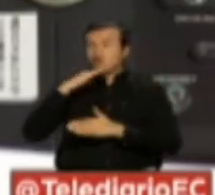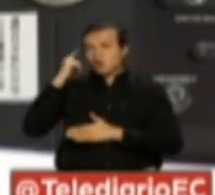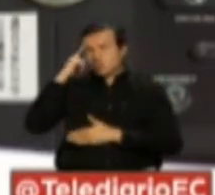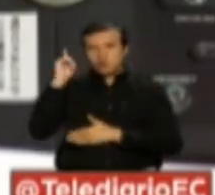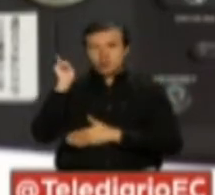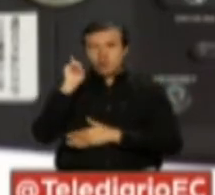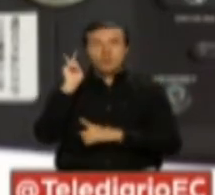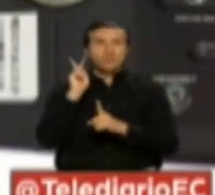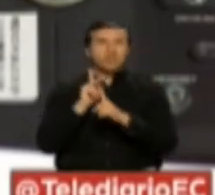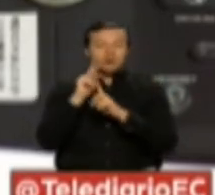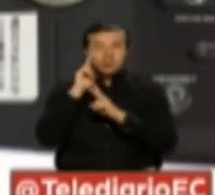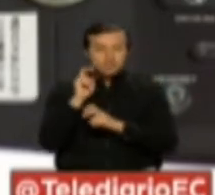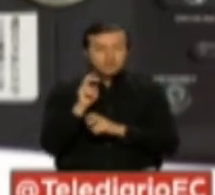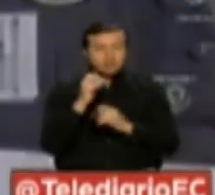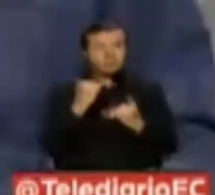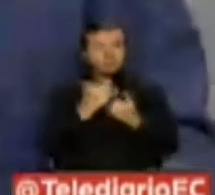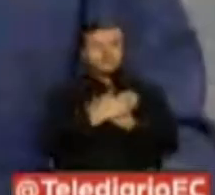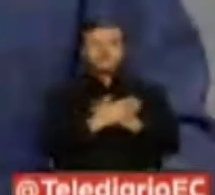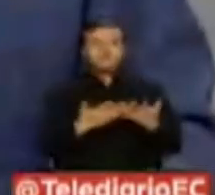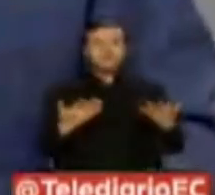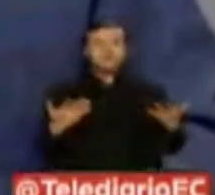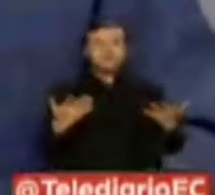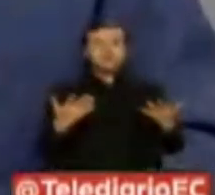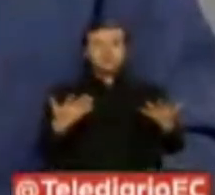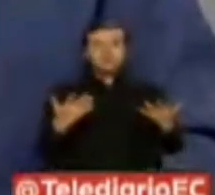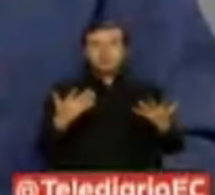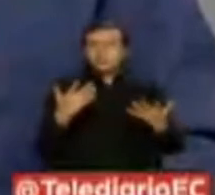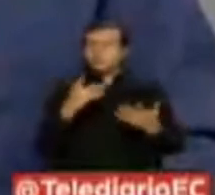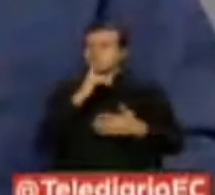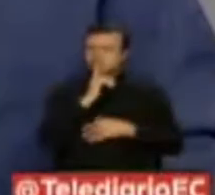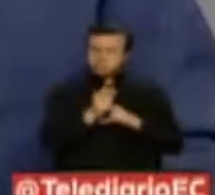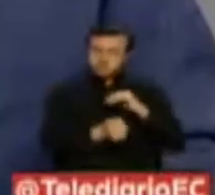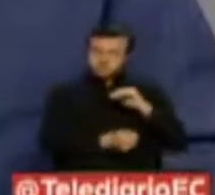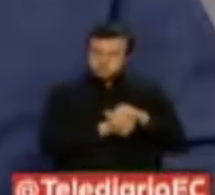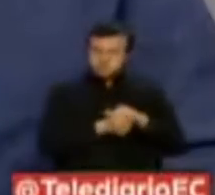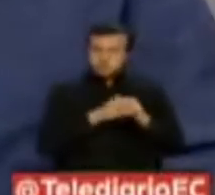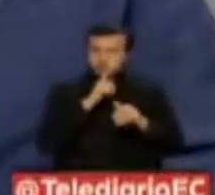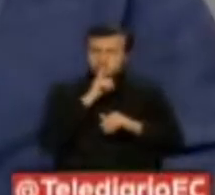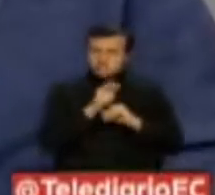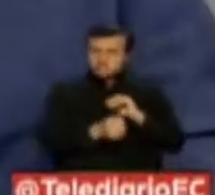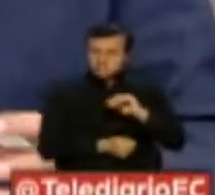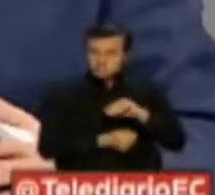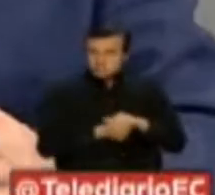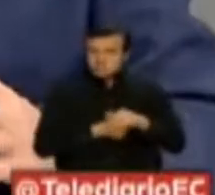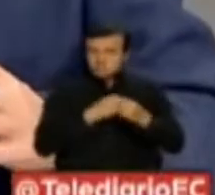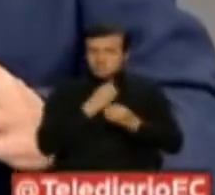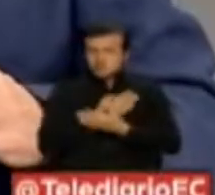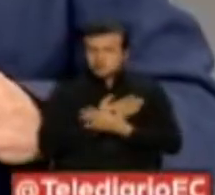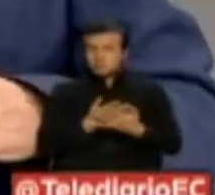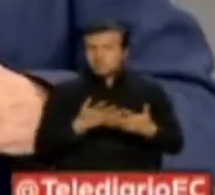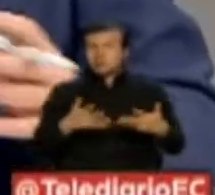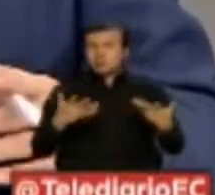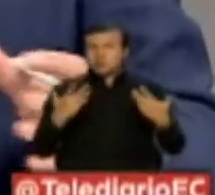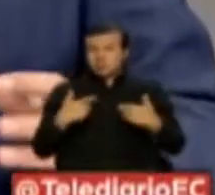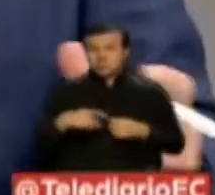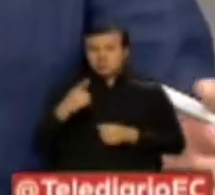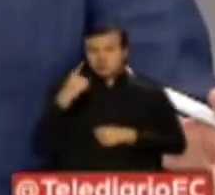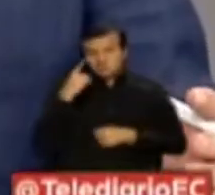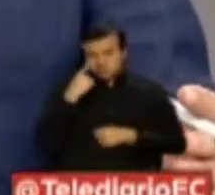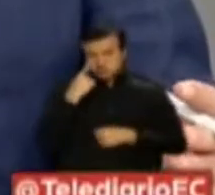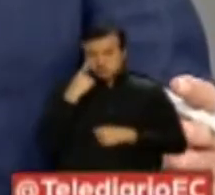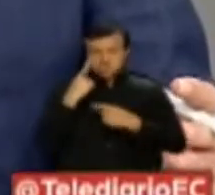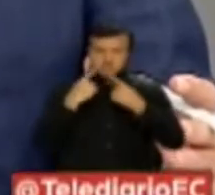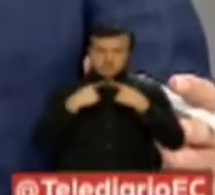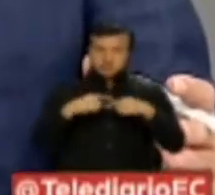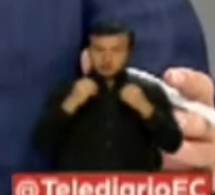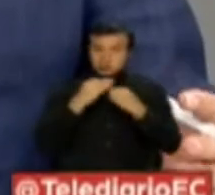que usted acaba de decir, lo que acaba de decir sobre la calidad de reserva, sobre la información que se va, de la que se va haciendo acopio